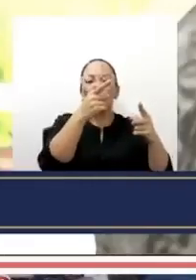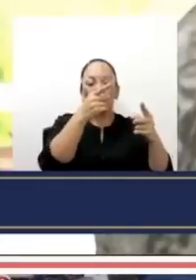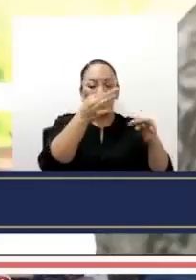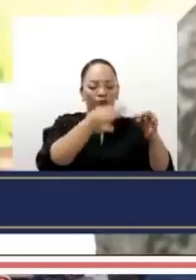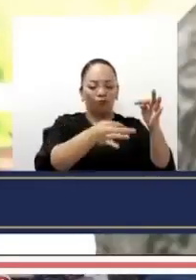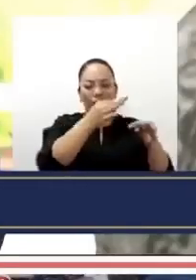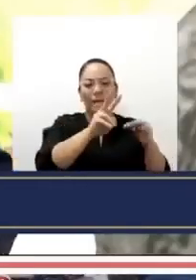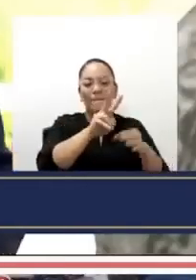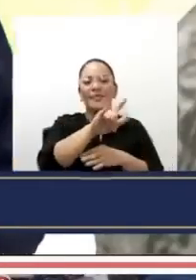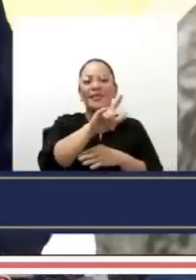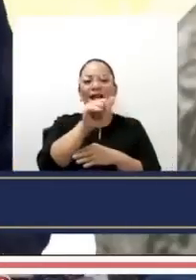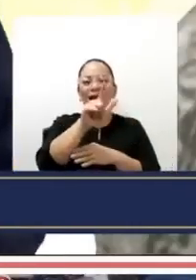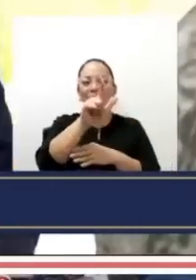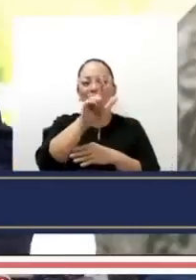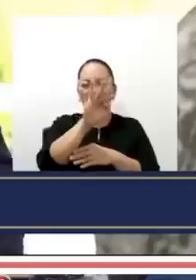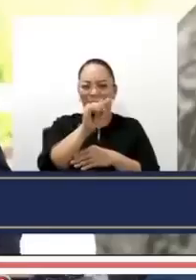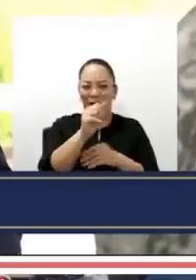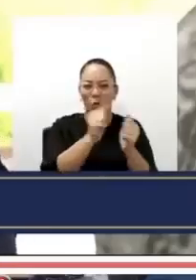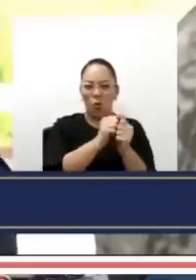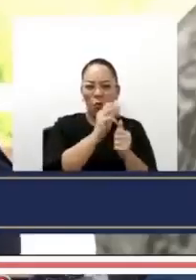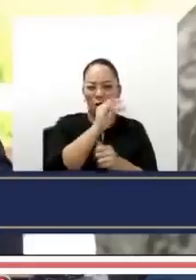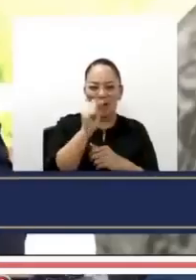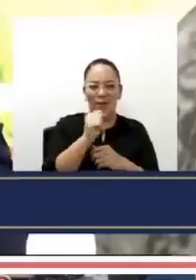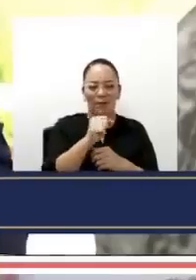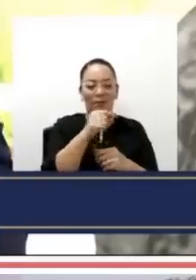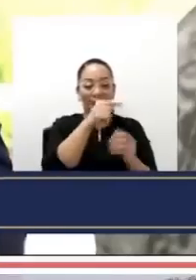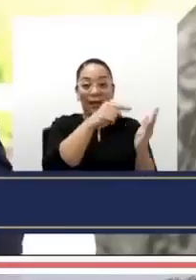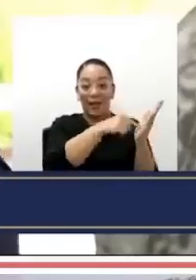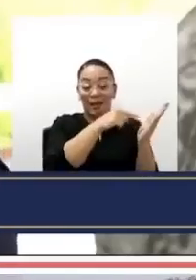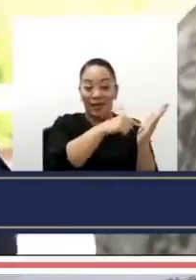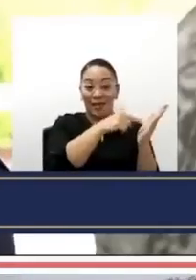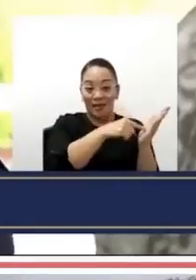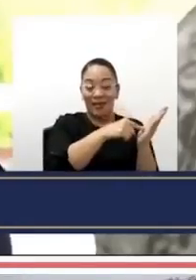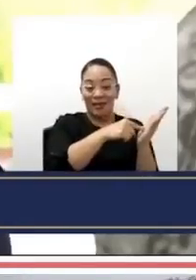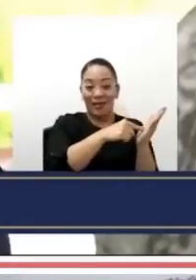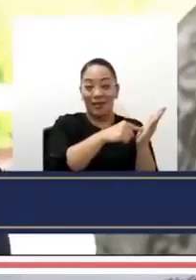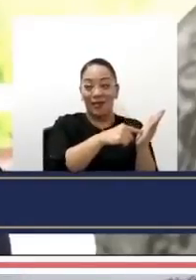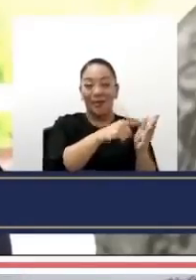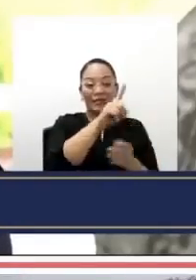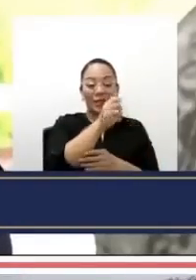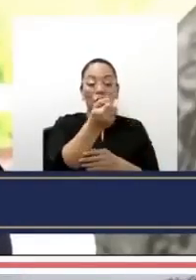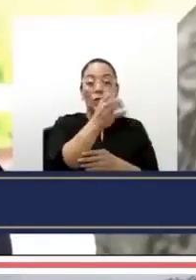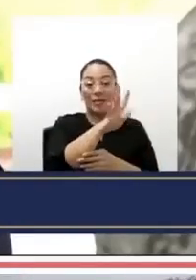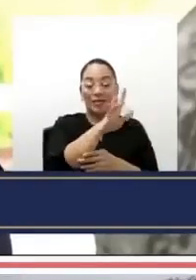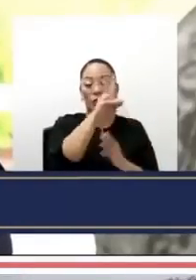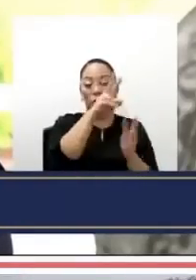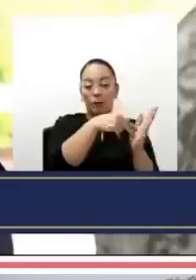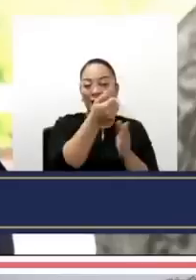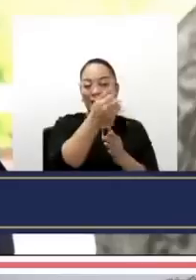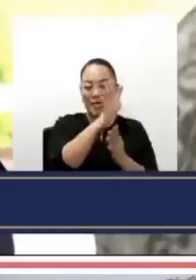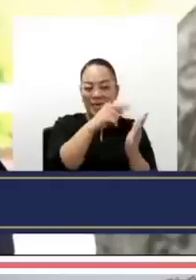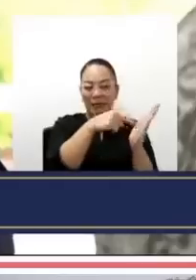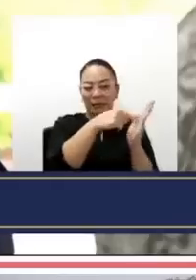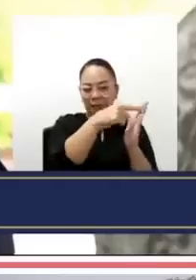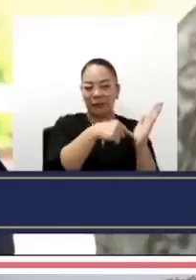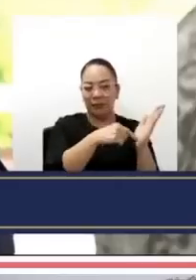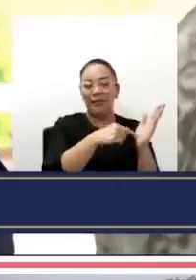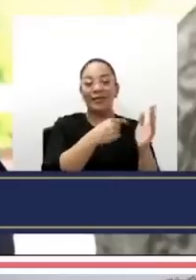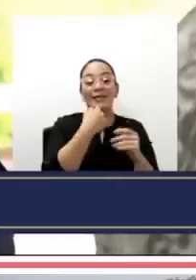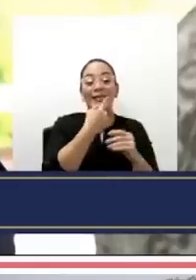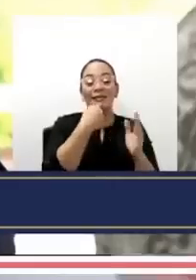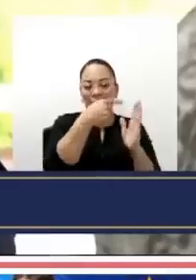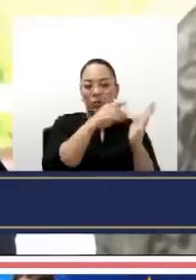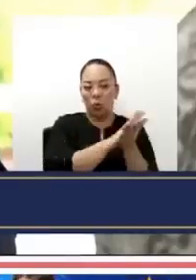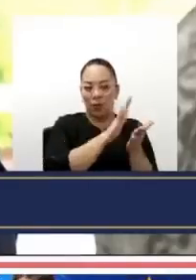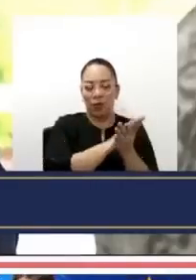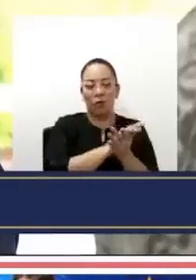Villalta con la Caja, y el voto de ese contencioso, que es el voto 115 de 2015, dice, para que